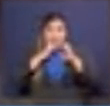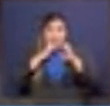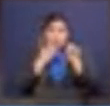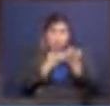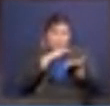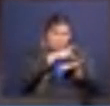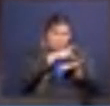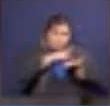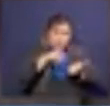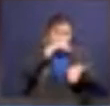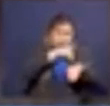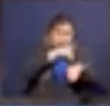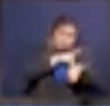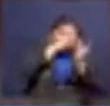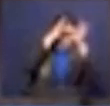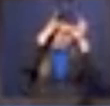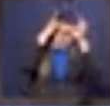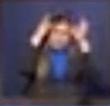de salud